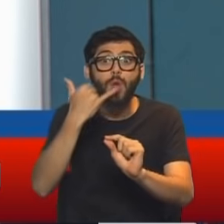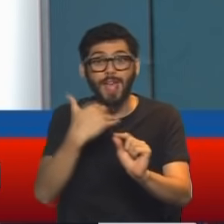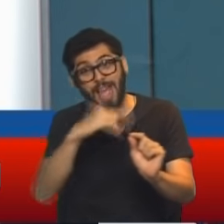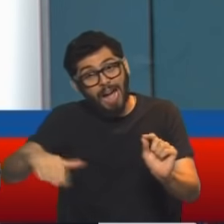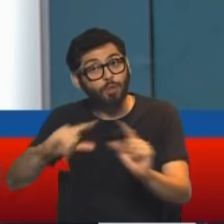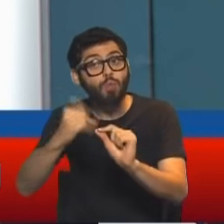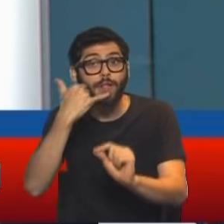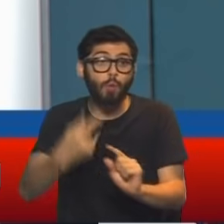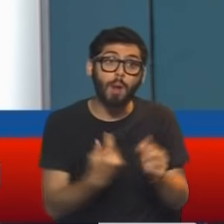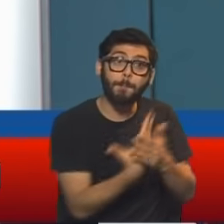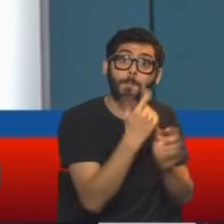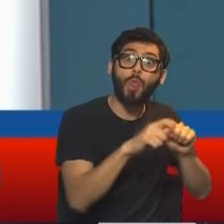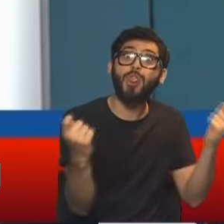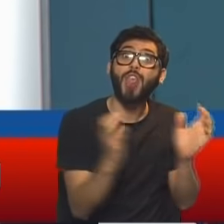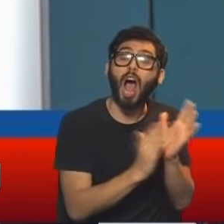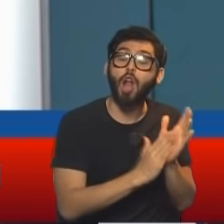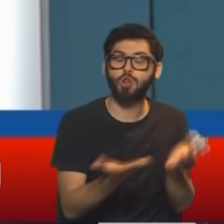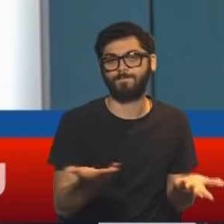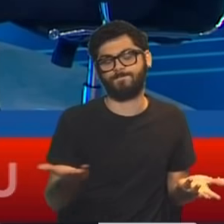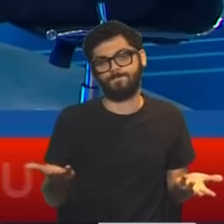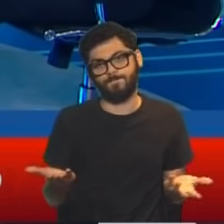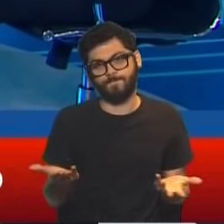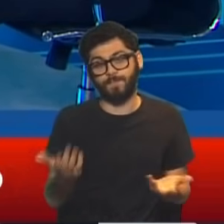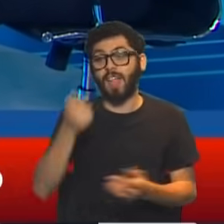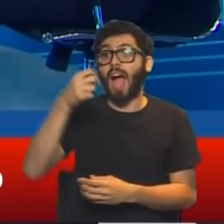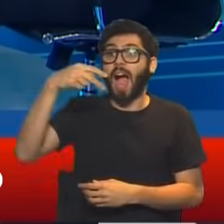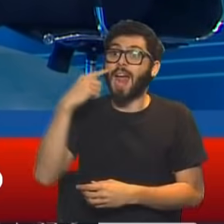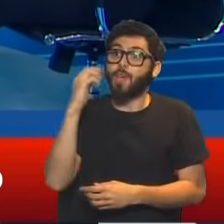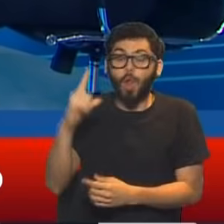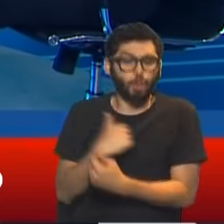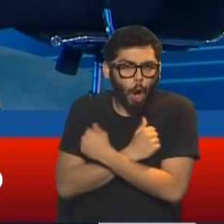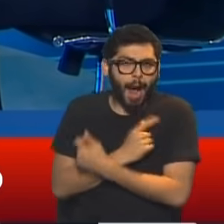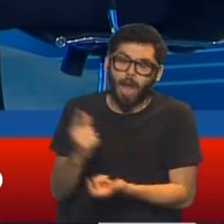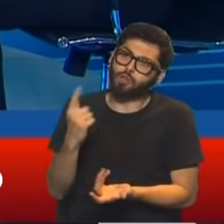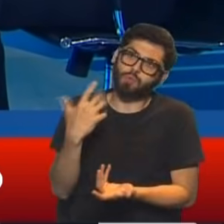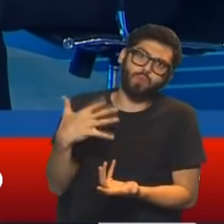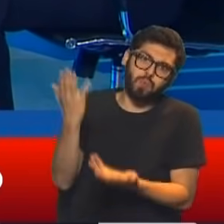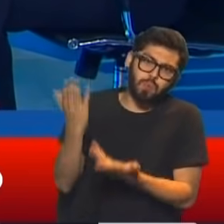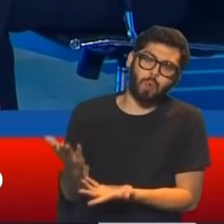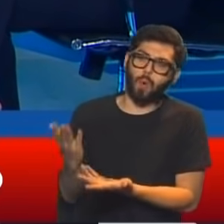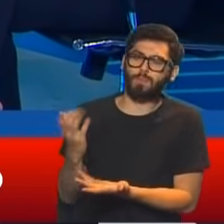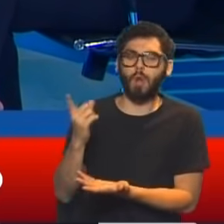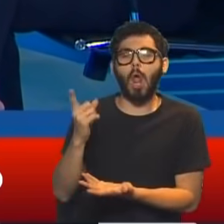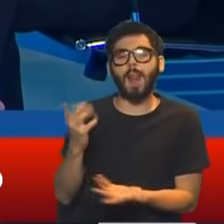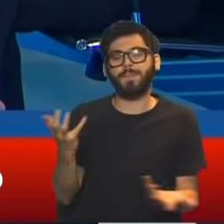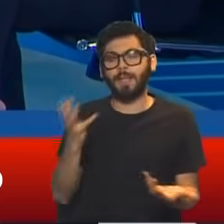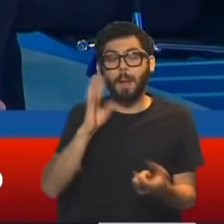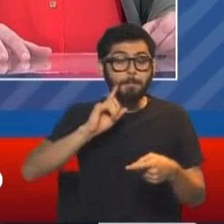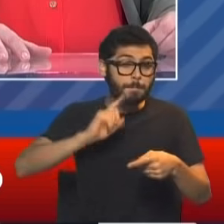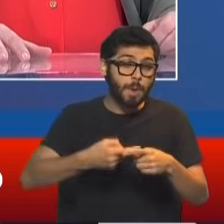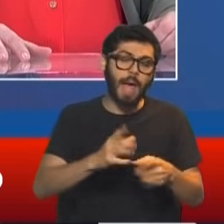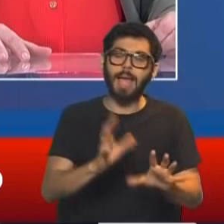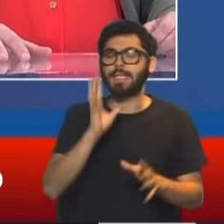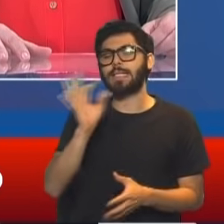esto. Aníbal, que es alguien con que la verdad que le tengo admiración y cariño incluso, sabe que la política es así y que